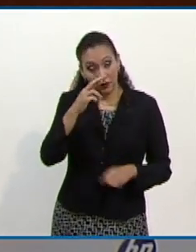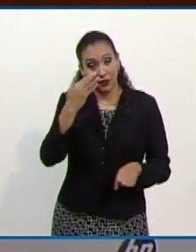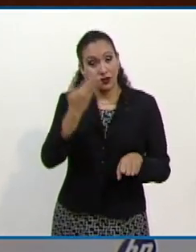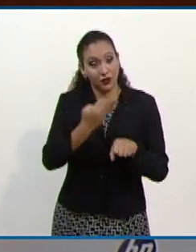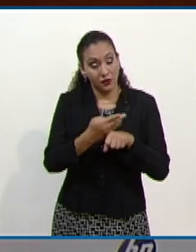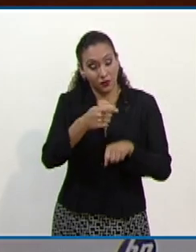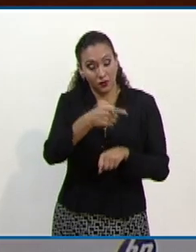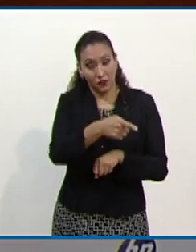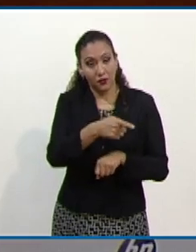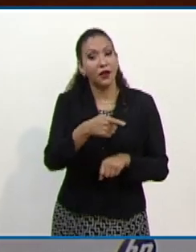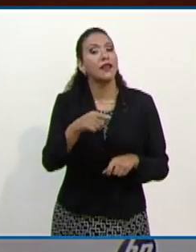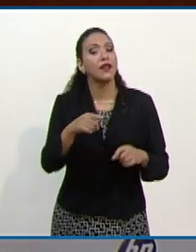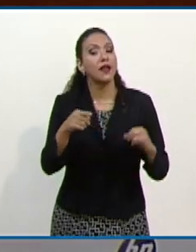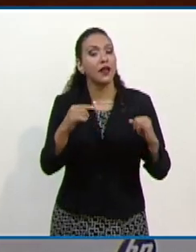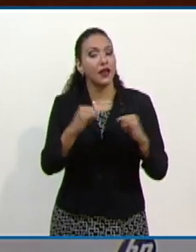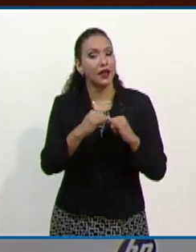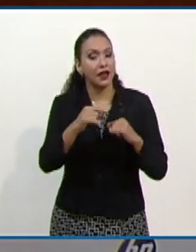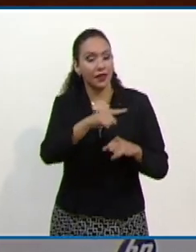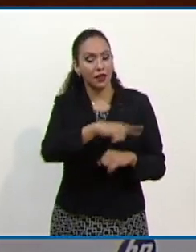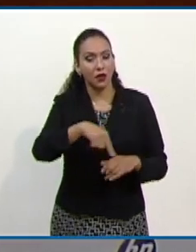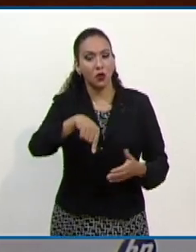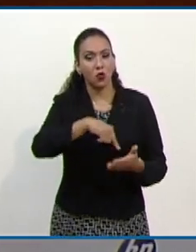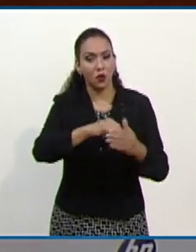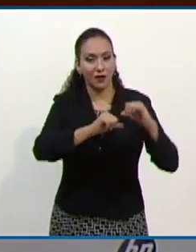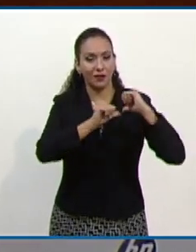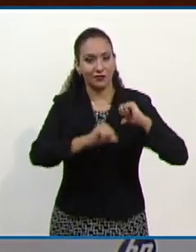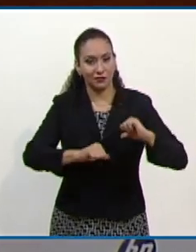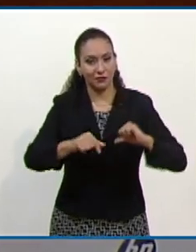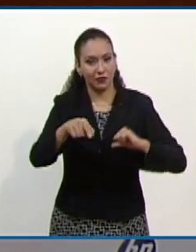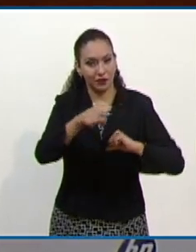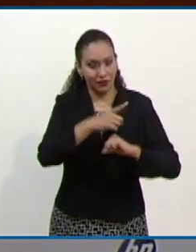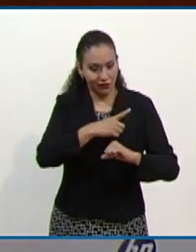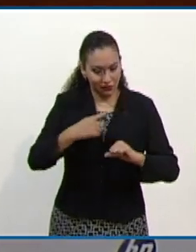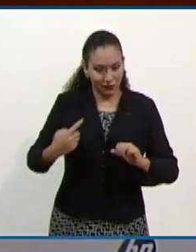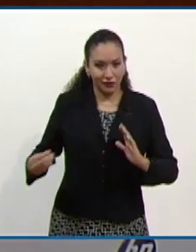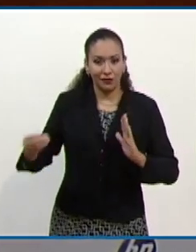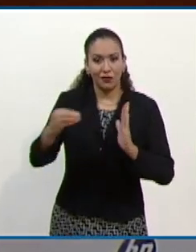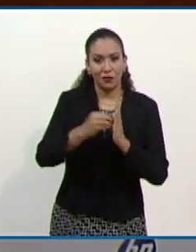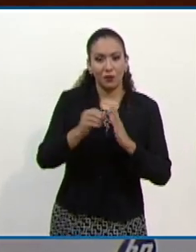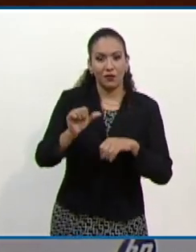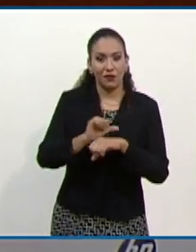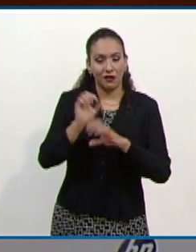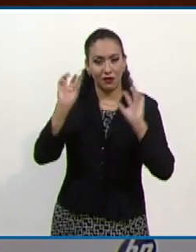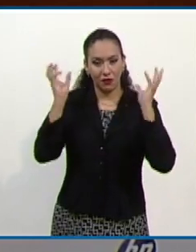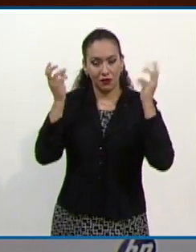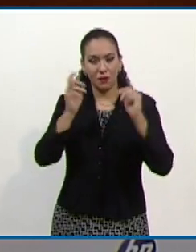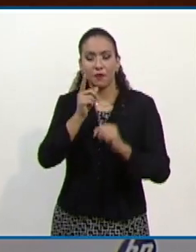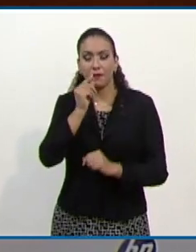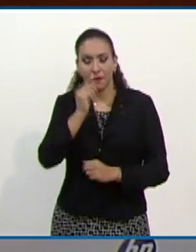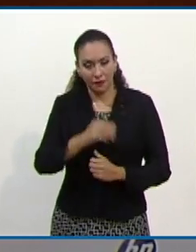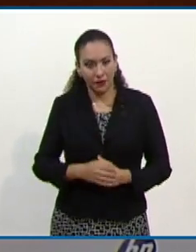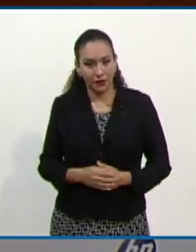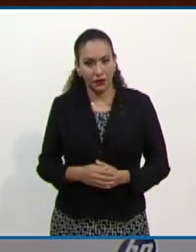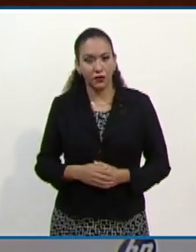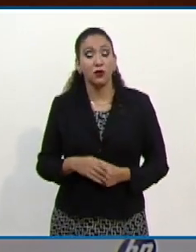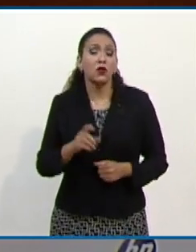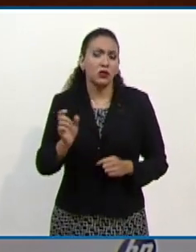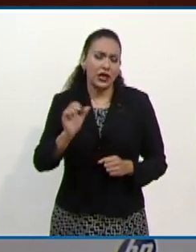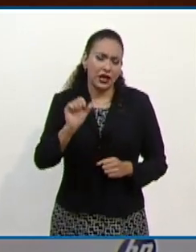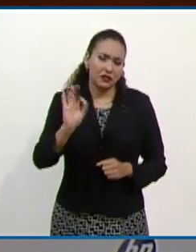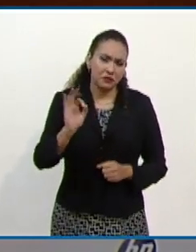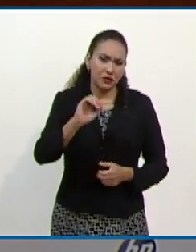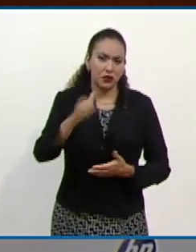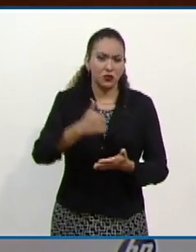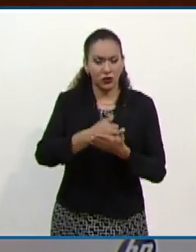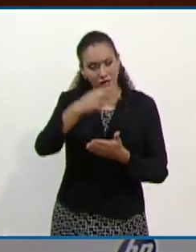y obligación de las áreas correspondientes de la Secretaría de Seguridad Ciudadana de la Ciudad de México o, de